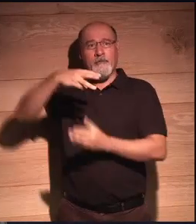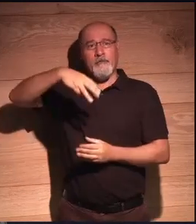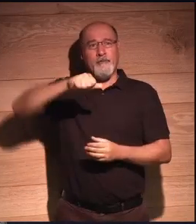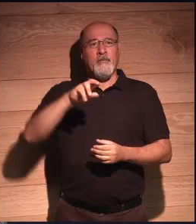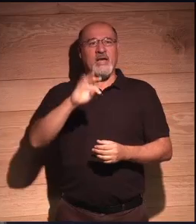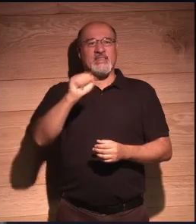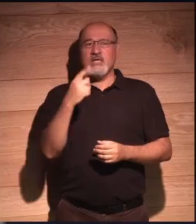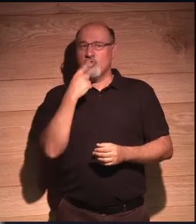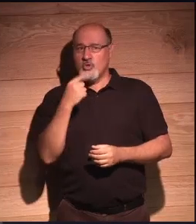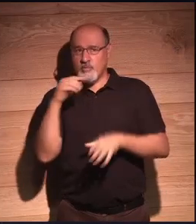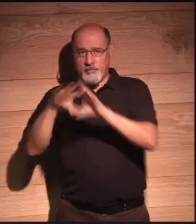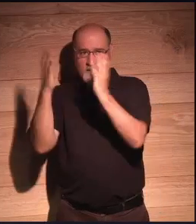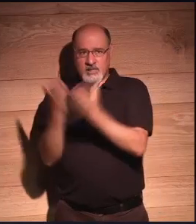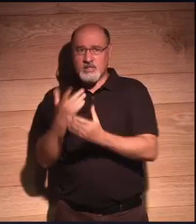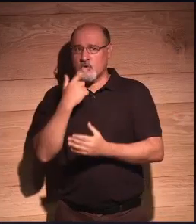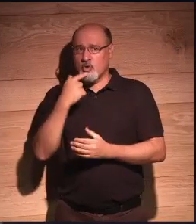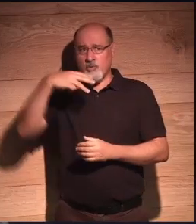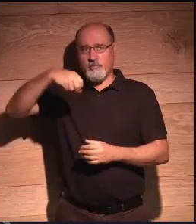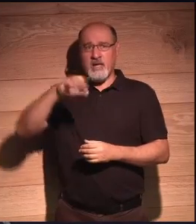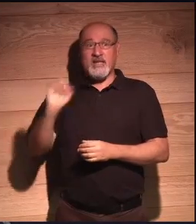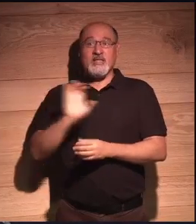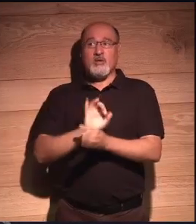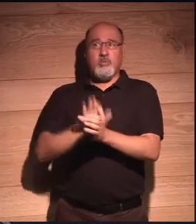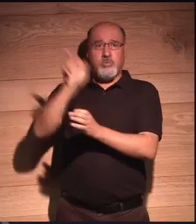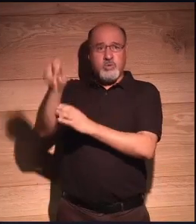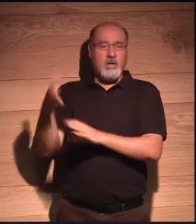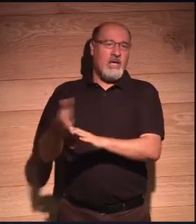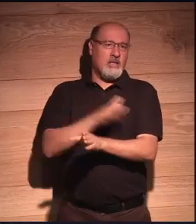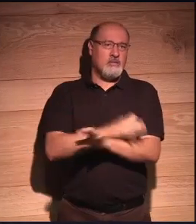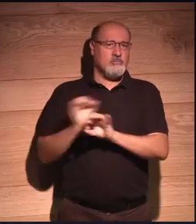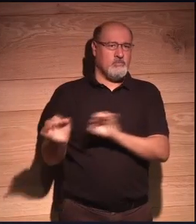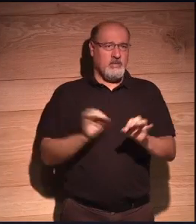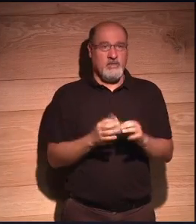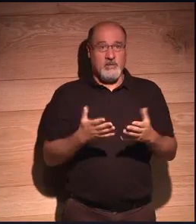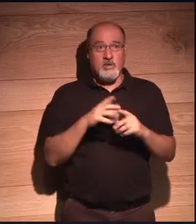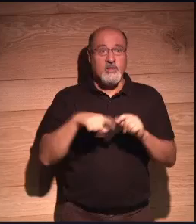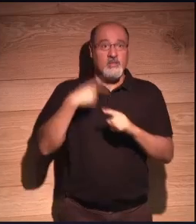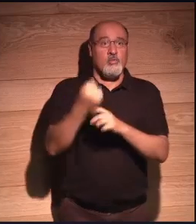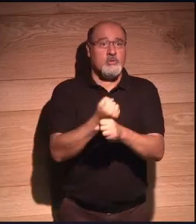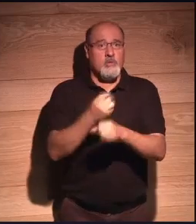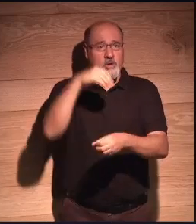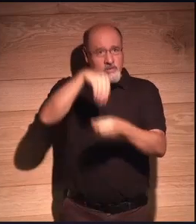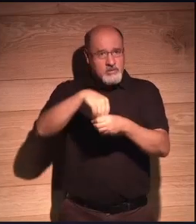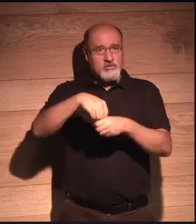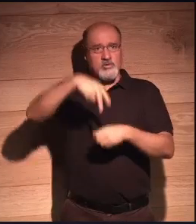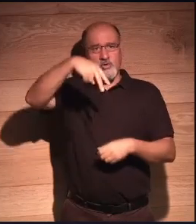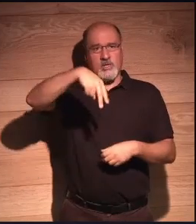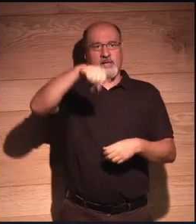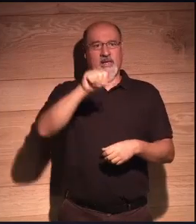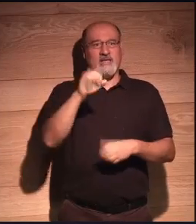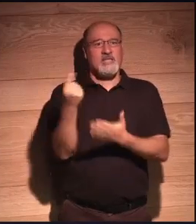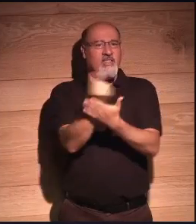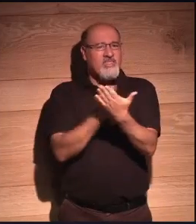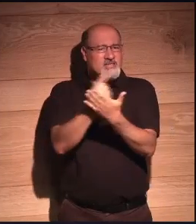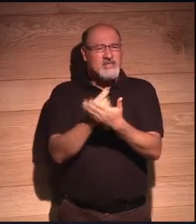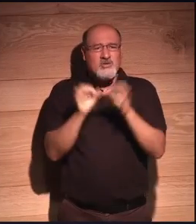de esas misiones robóticas, que se llamaban Lunokhod, luego ha trabajado para NASA y el diseño es exactamente el mismo.